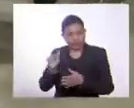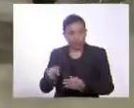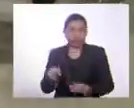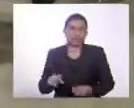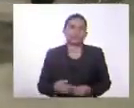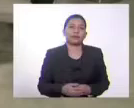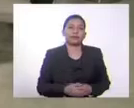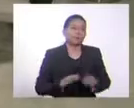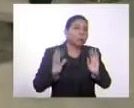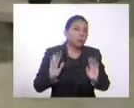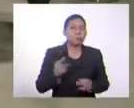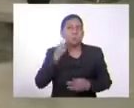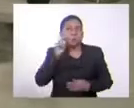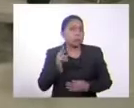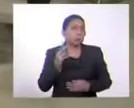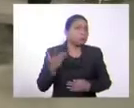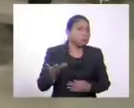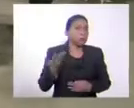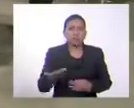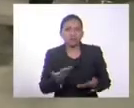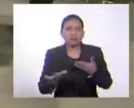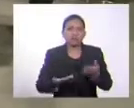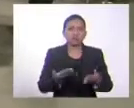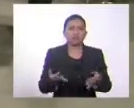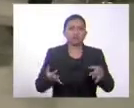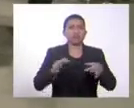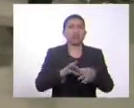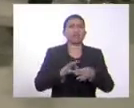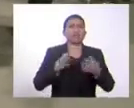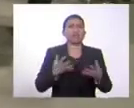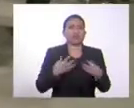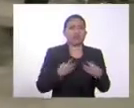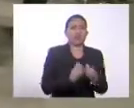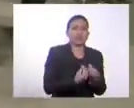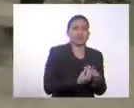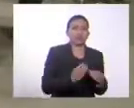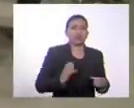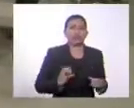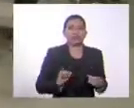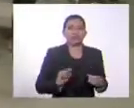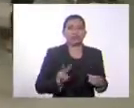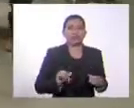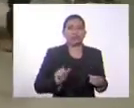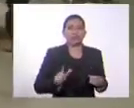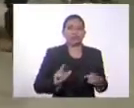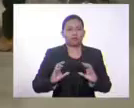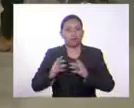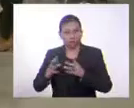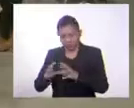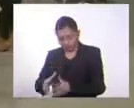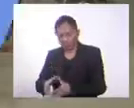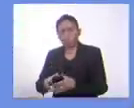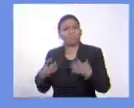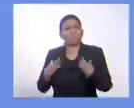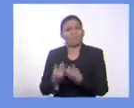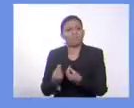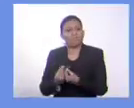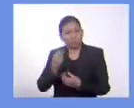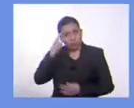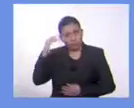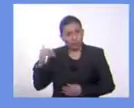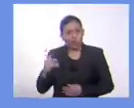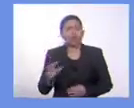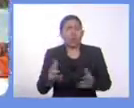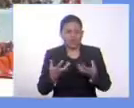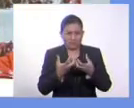política. Pero ¿de dónde nos surgen estas ideas de distinguir sociedad política y sociedad civil? ¿Sí? Bueno, la distinción viene de Roma.